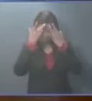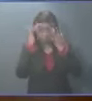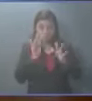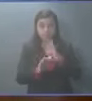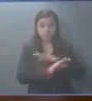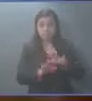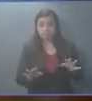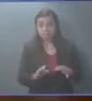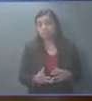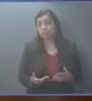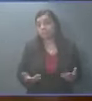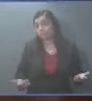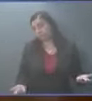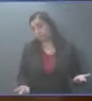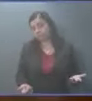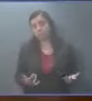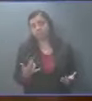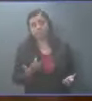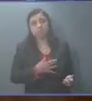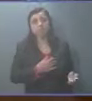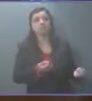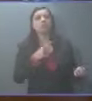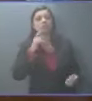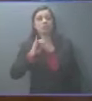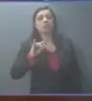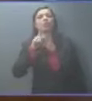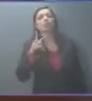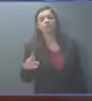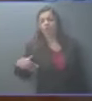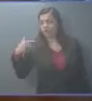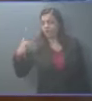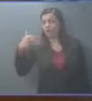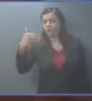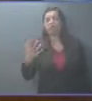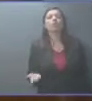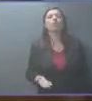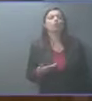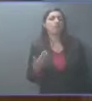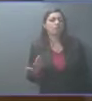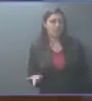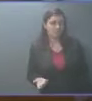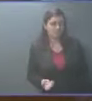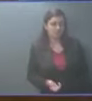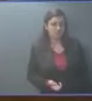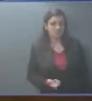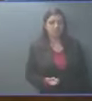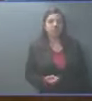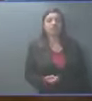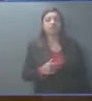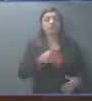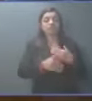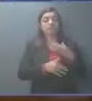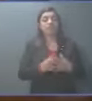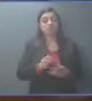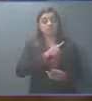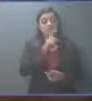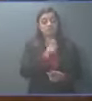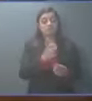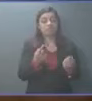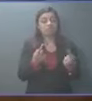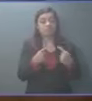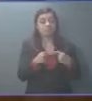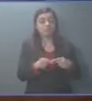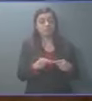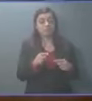estar finalizada, pero no nos dijo de qué año. Entonces, tal vez preguntarle concretamente para